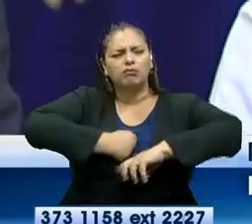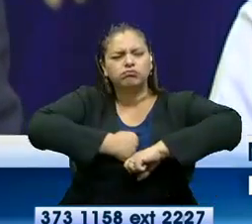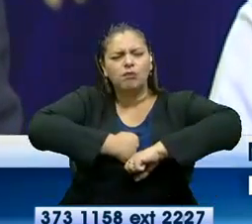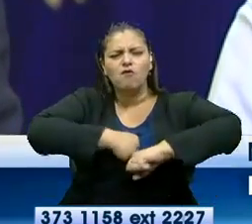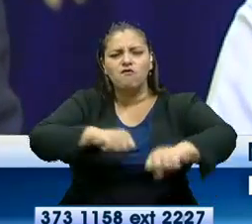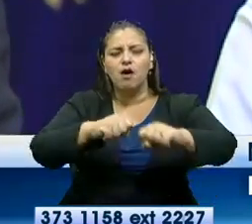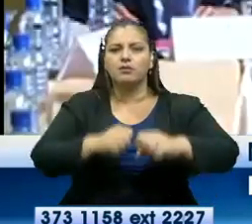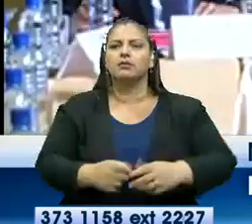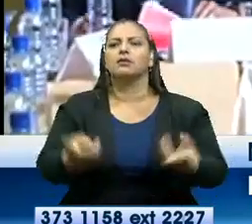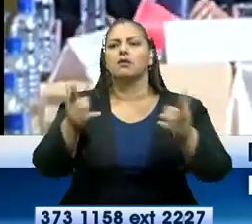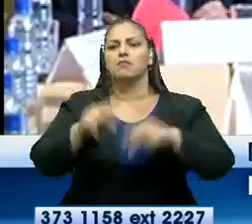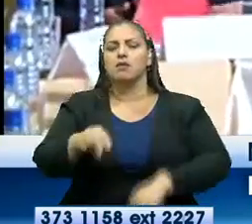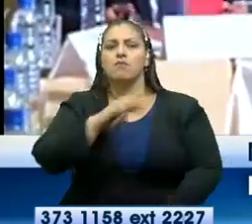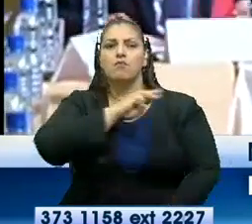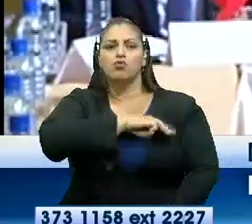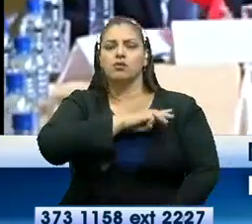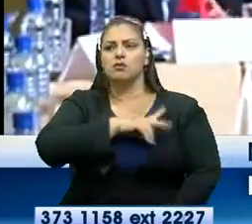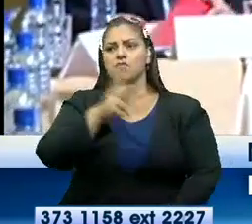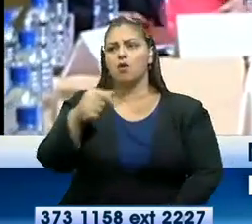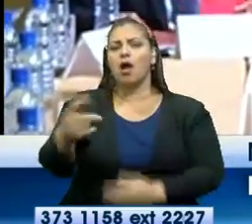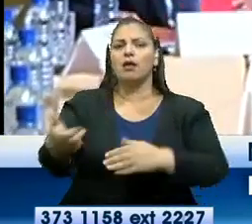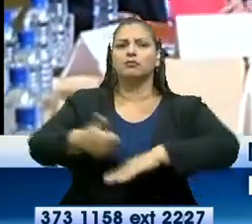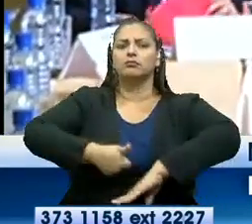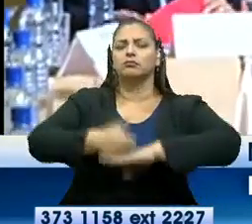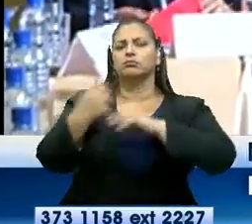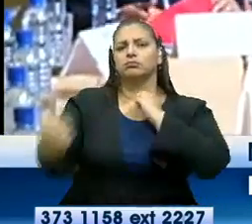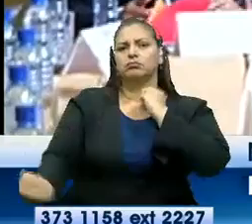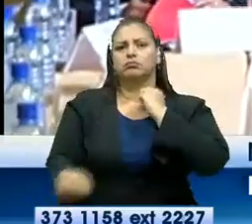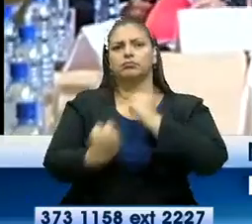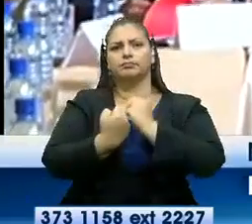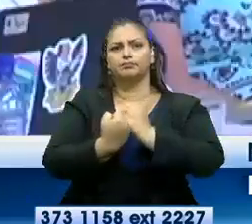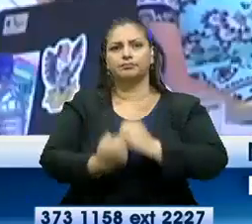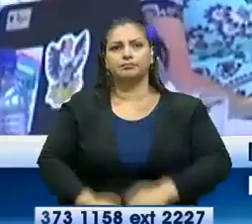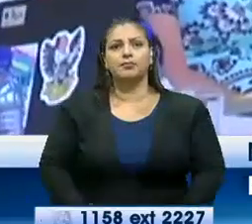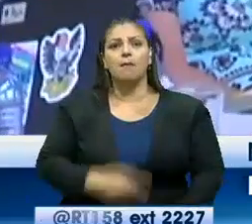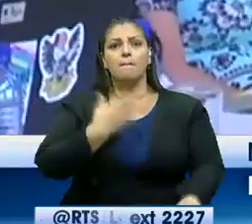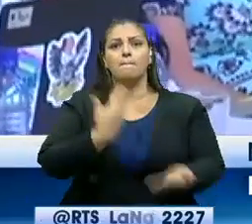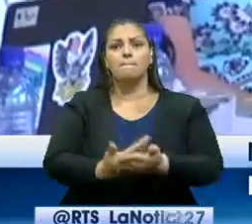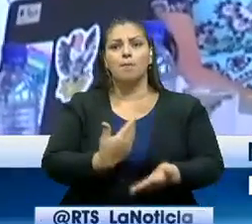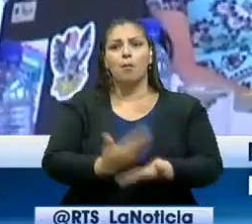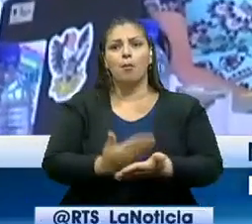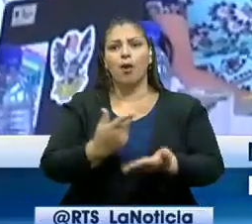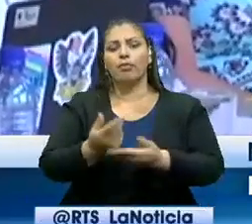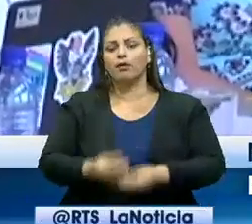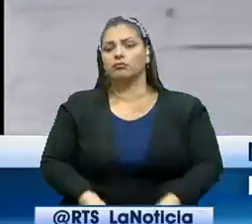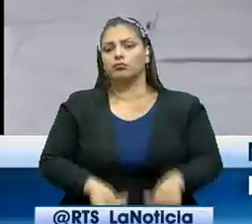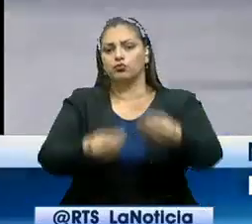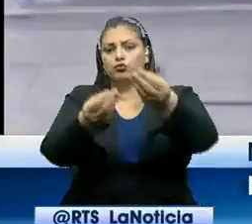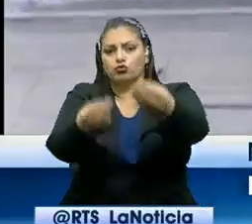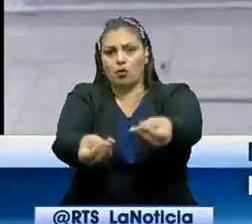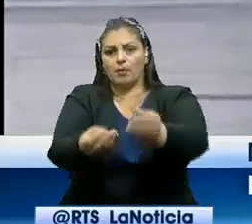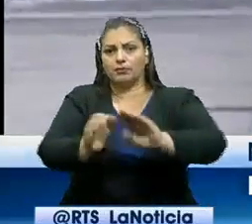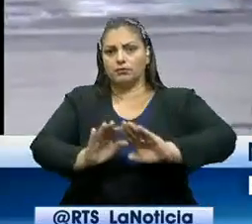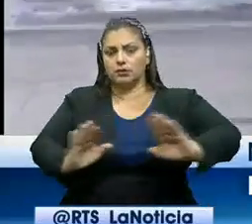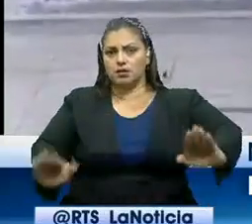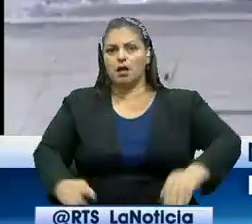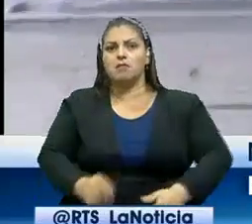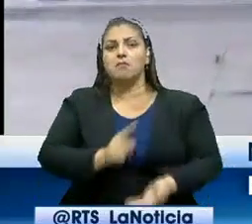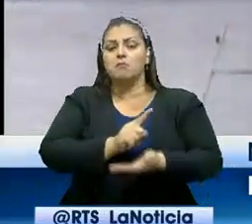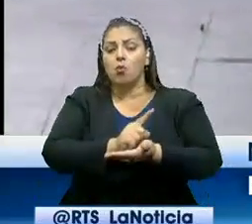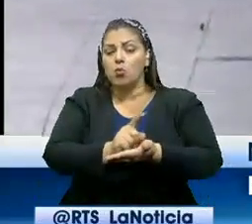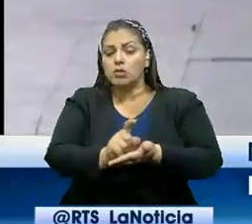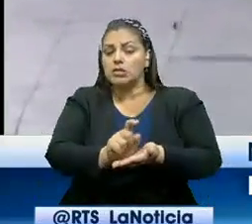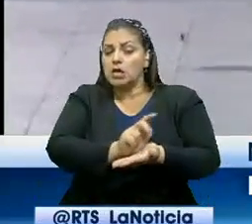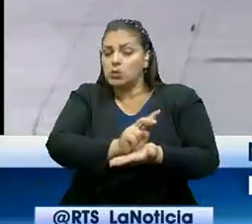los municipios. La propuesta que se presentará en 15 días también incluirá el análisis del consumo desenfrenado de H